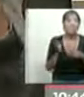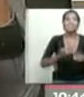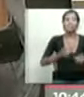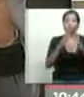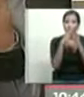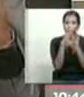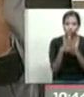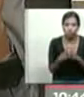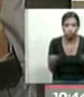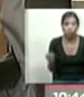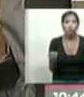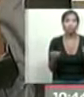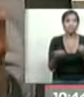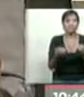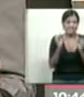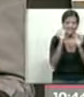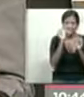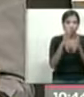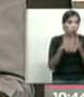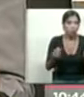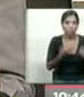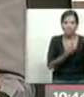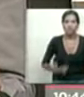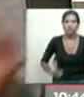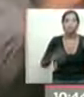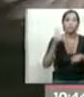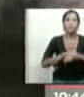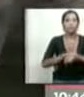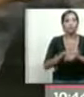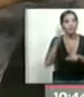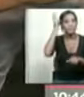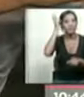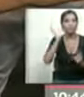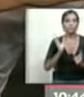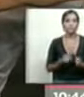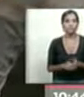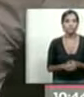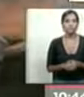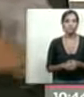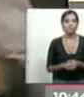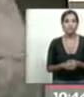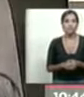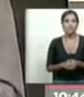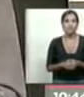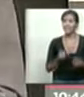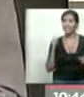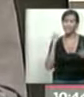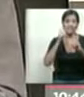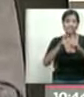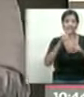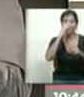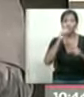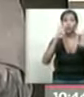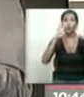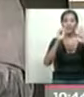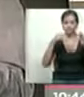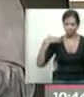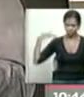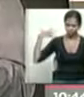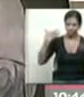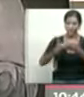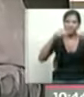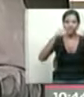los expresidentes de Perú están presos. Todos los expresidentes desde el 90 para acá están presos.